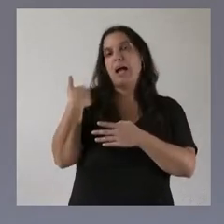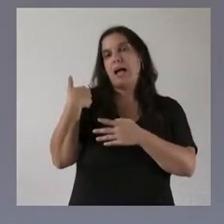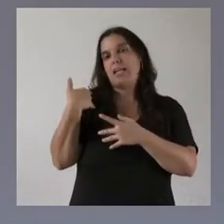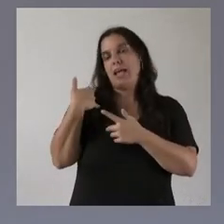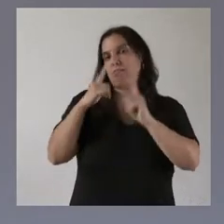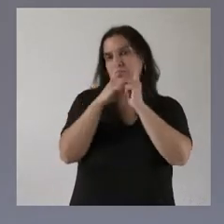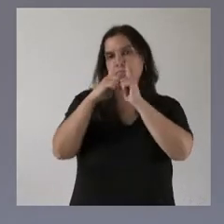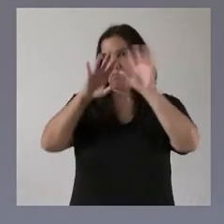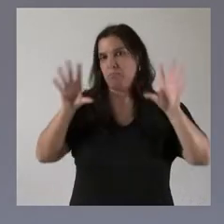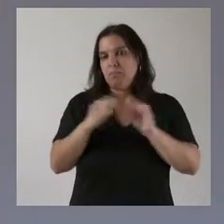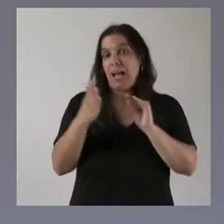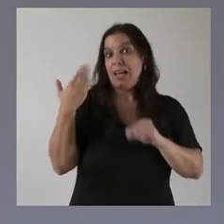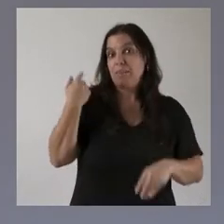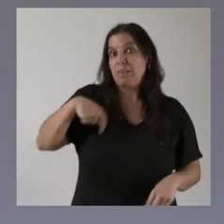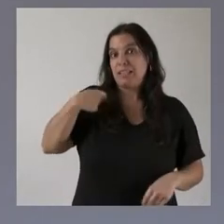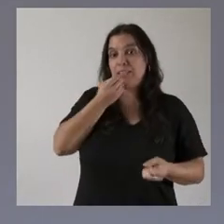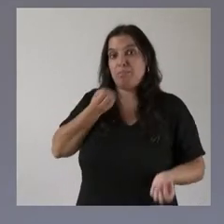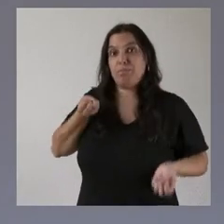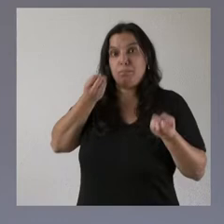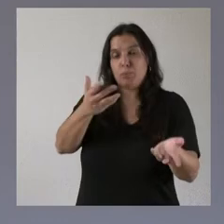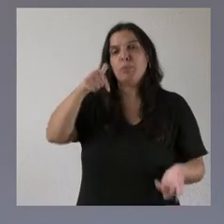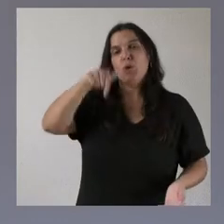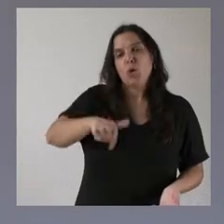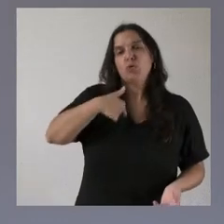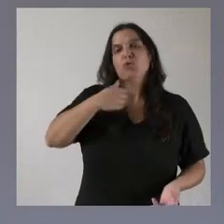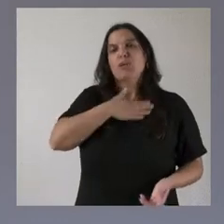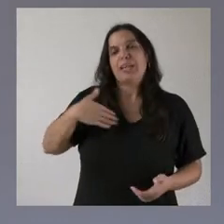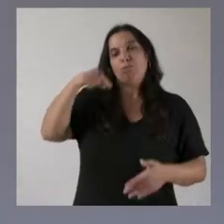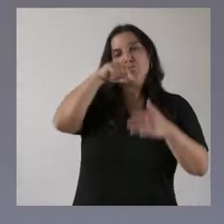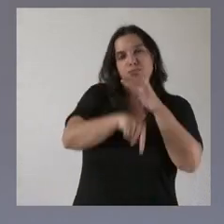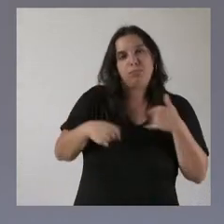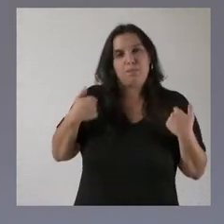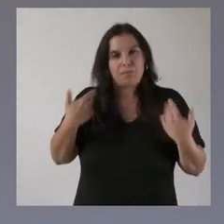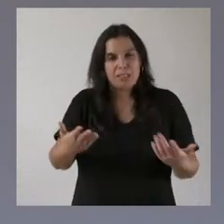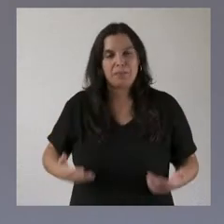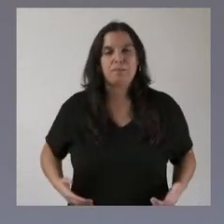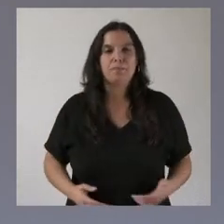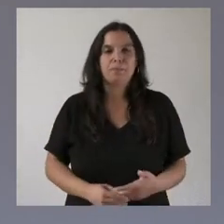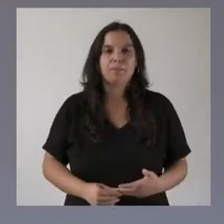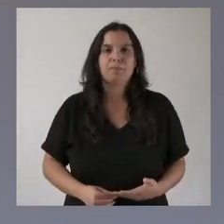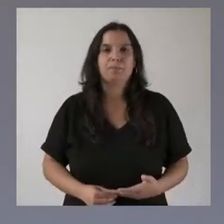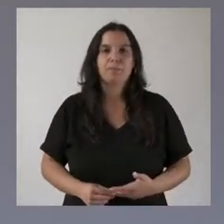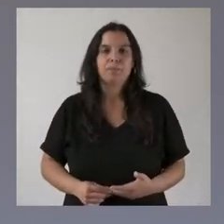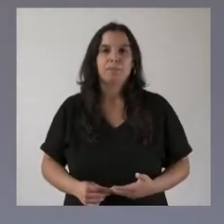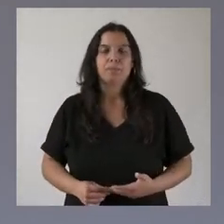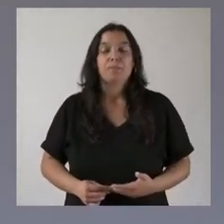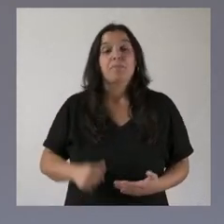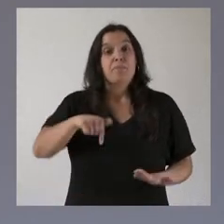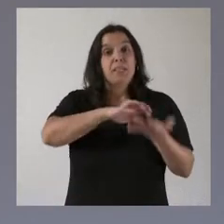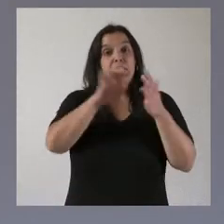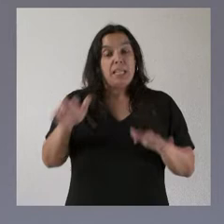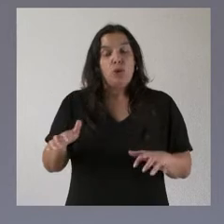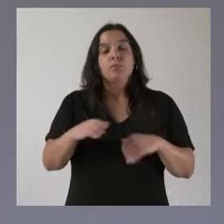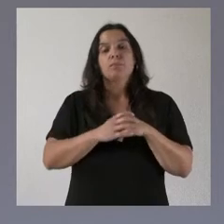de manera resumida y era el presidente y del que yo hoy quiero trasladarle más más información al respecto en Castilla y león